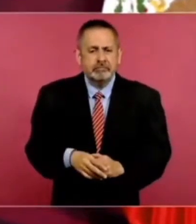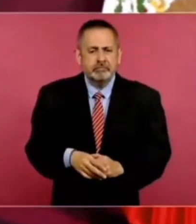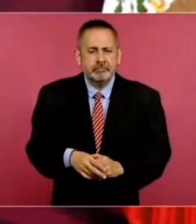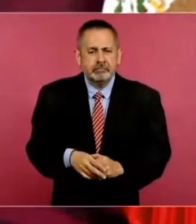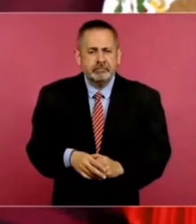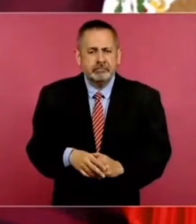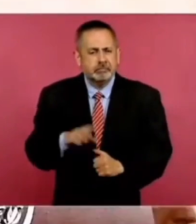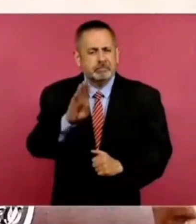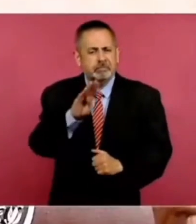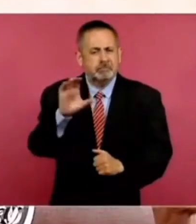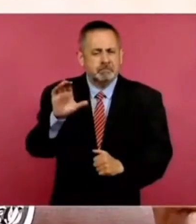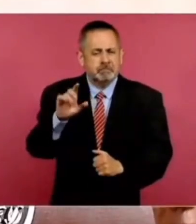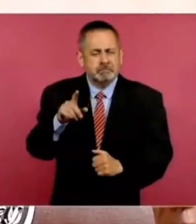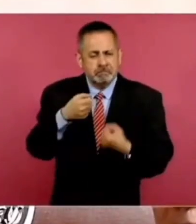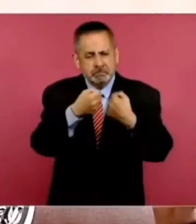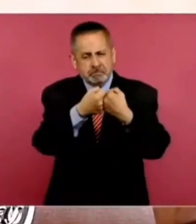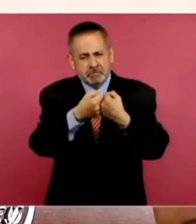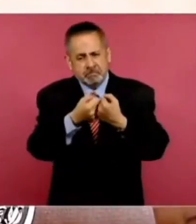de Baja California.